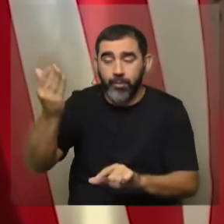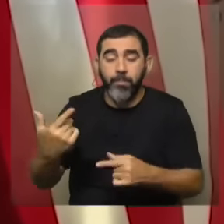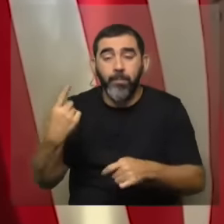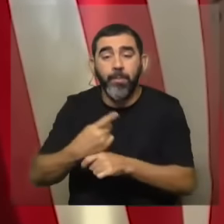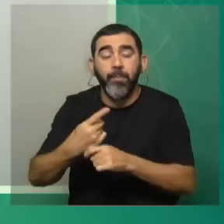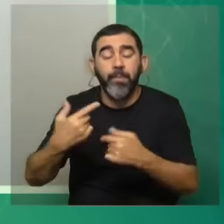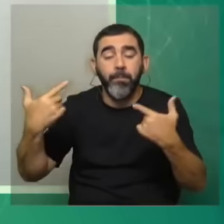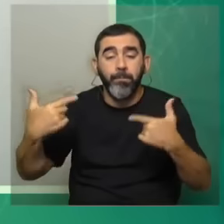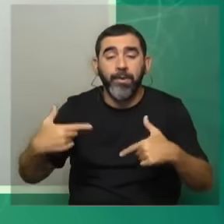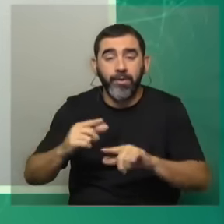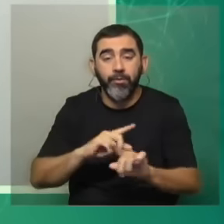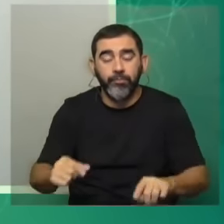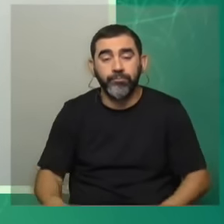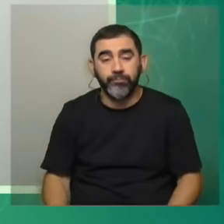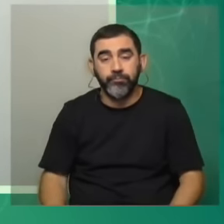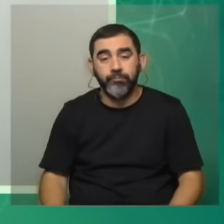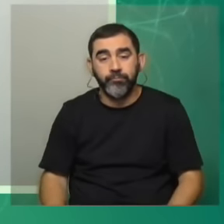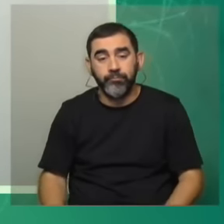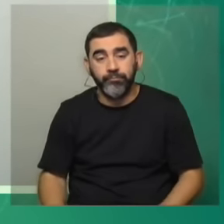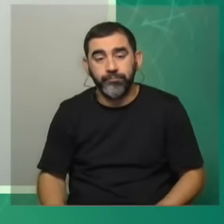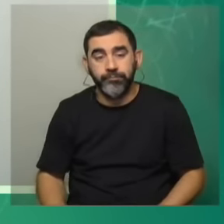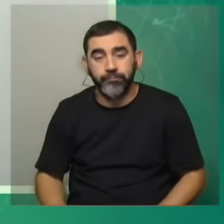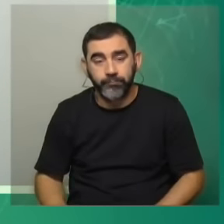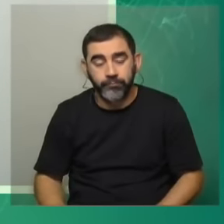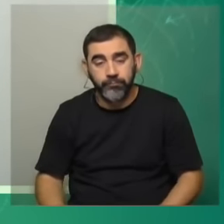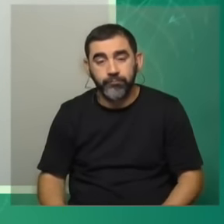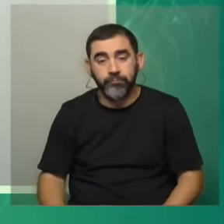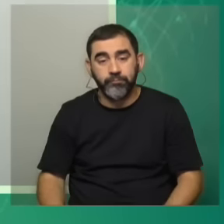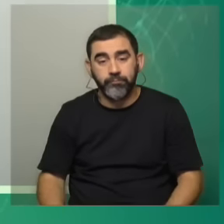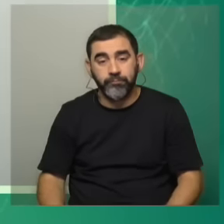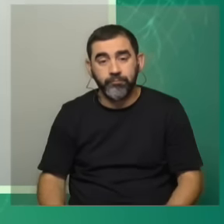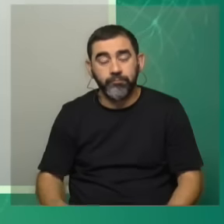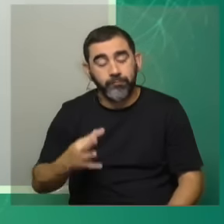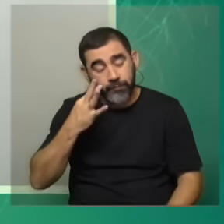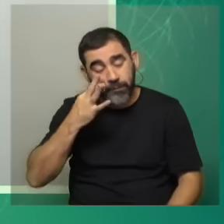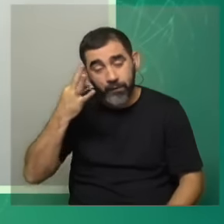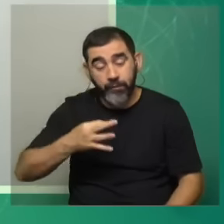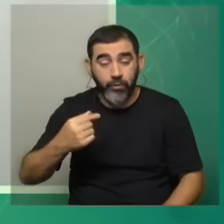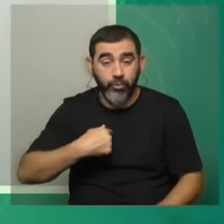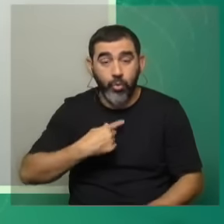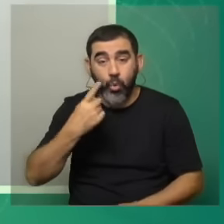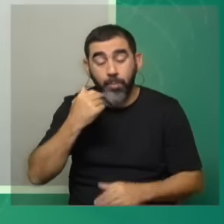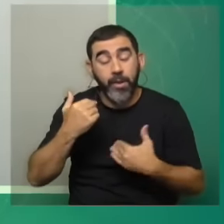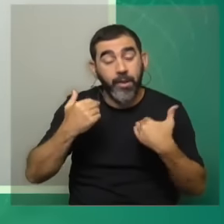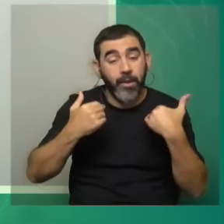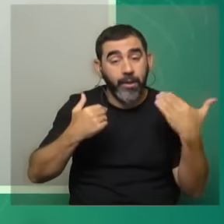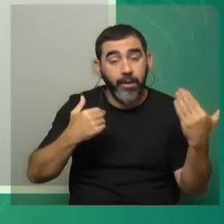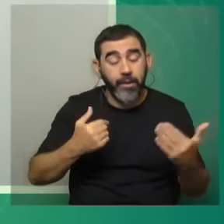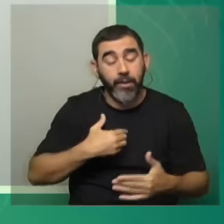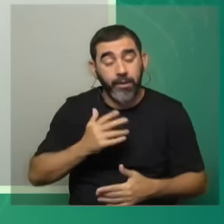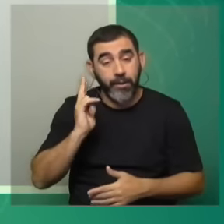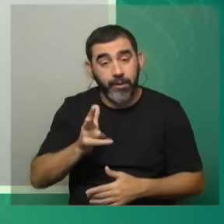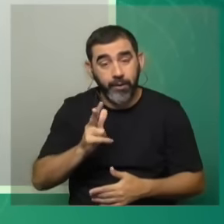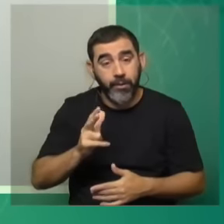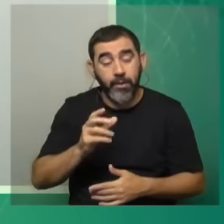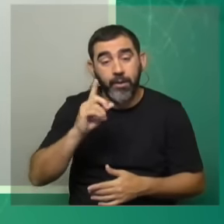netanyahu es cierto y esto quiero decirlo desde mi lugar de hombre de izquierda humanista la